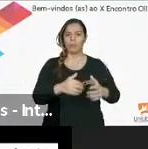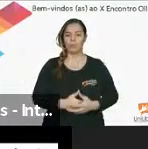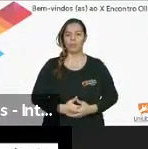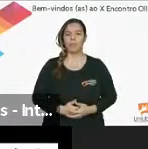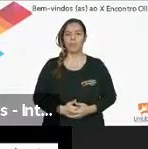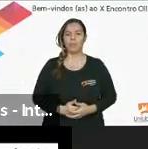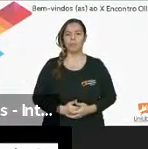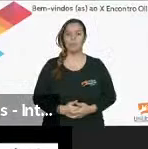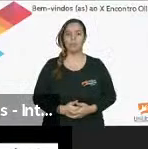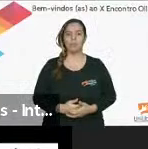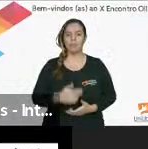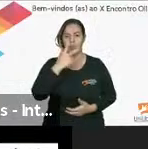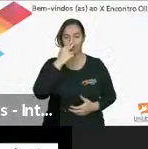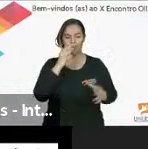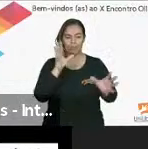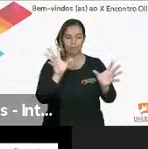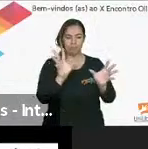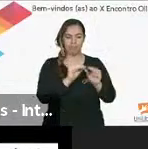resume,